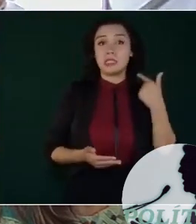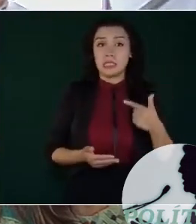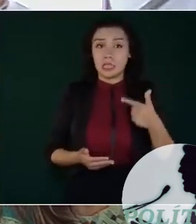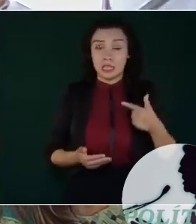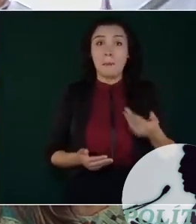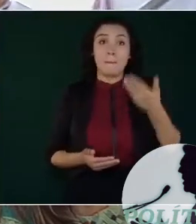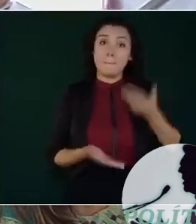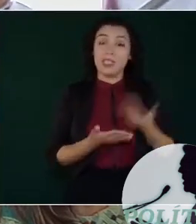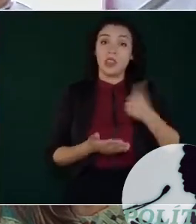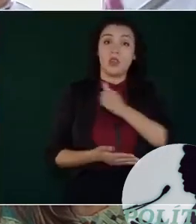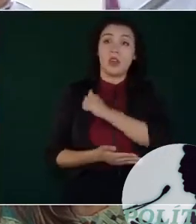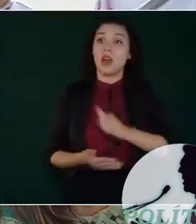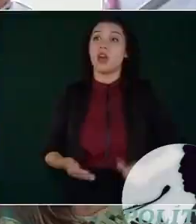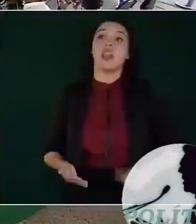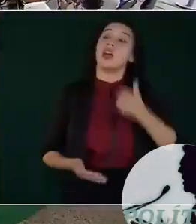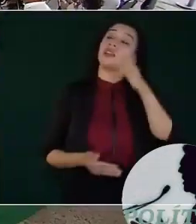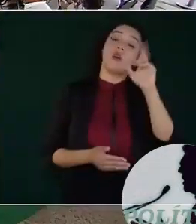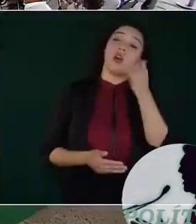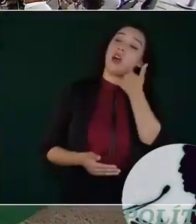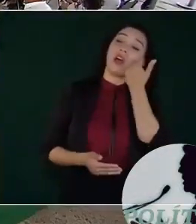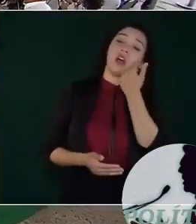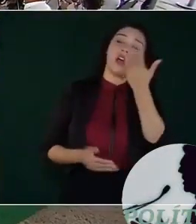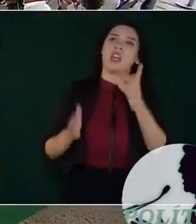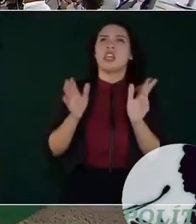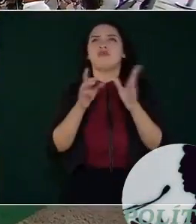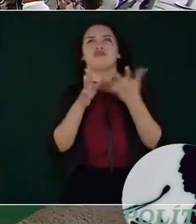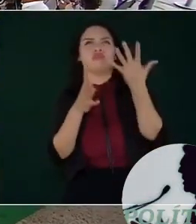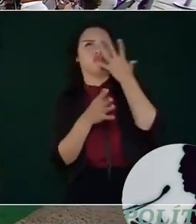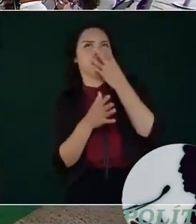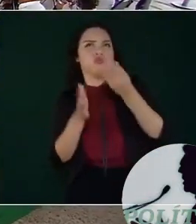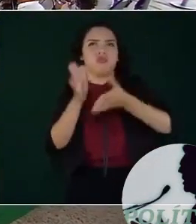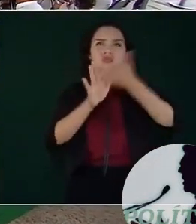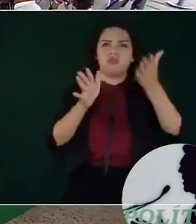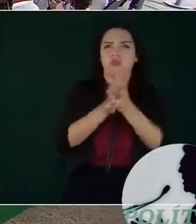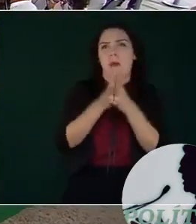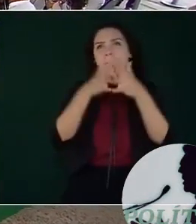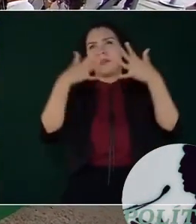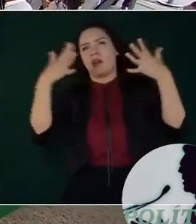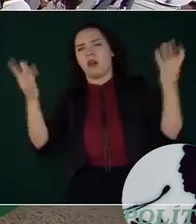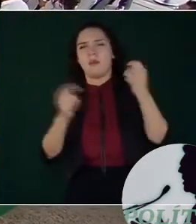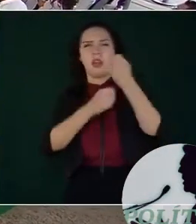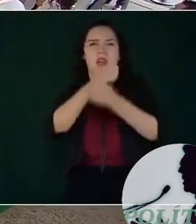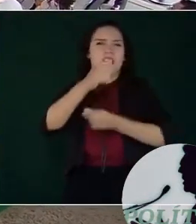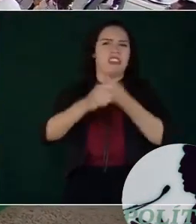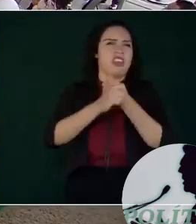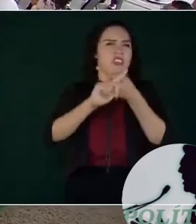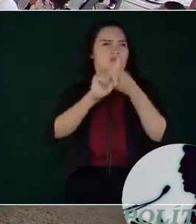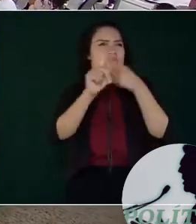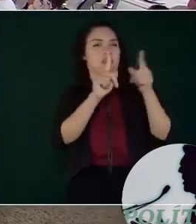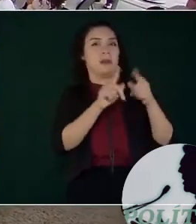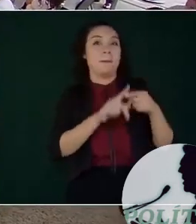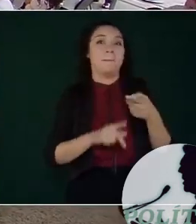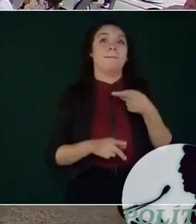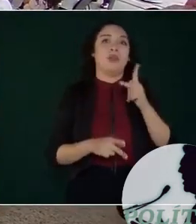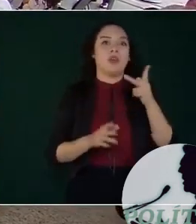quiso poner ahí un centro comercial, un desarrollo económico que iba a estar en, pues iba a tirar el mangle.